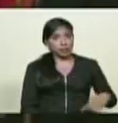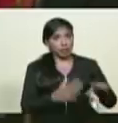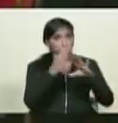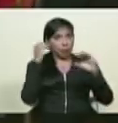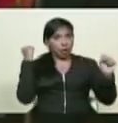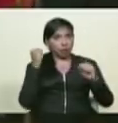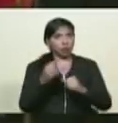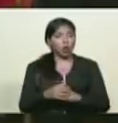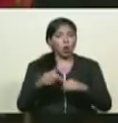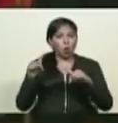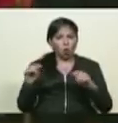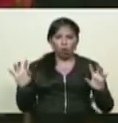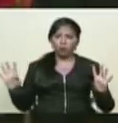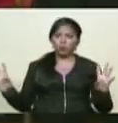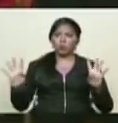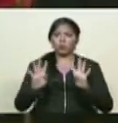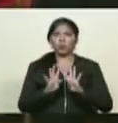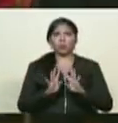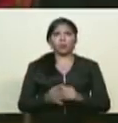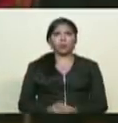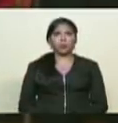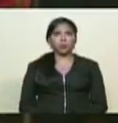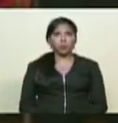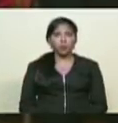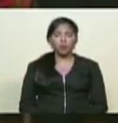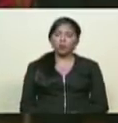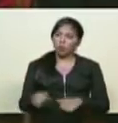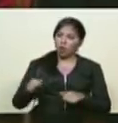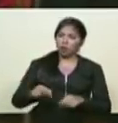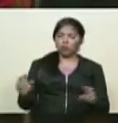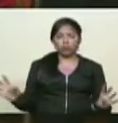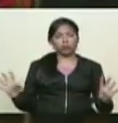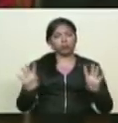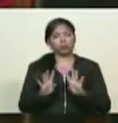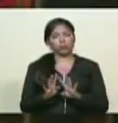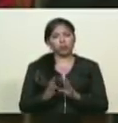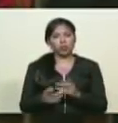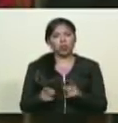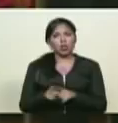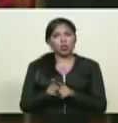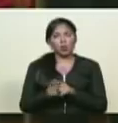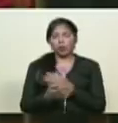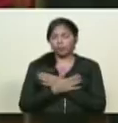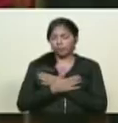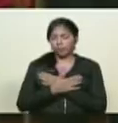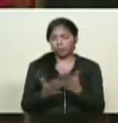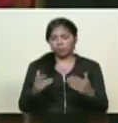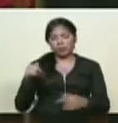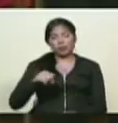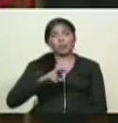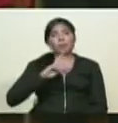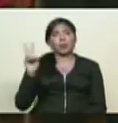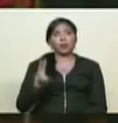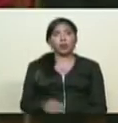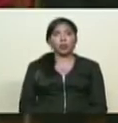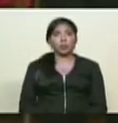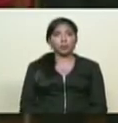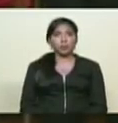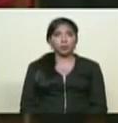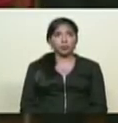nosotros y por su presencia y solidaridad en este momento venezuela